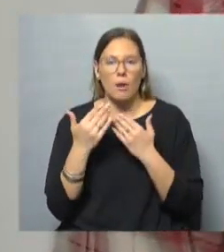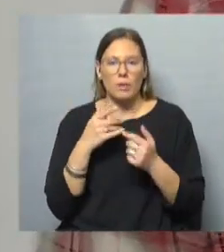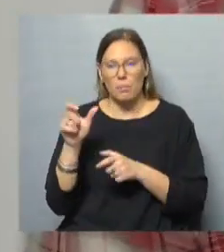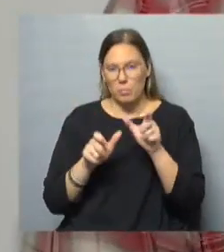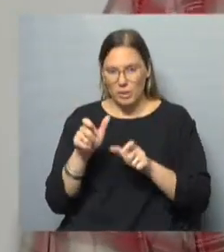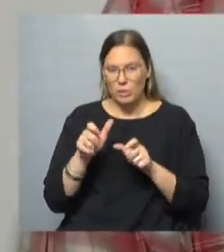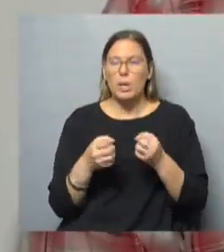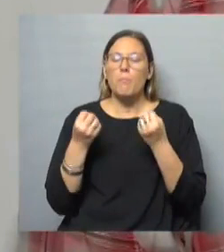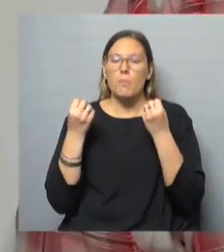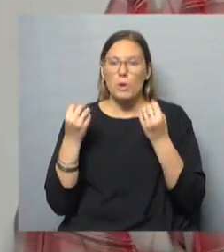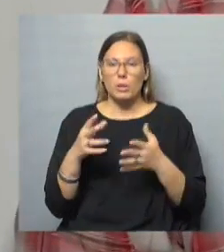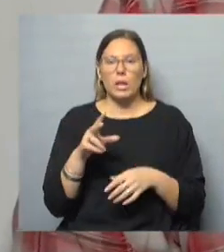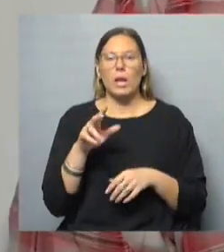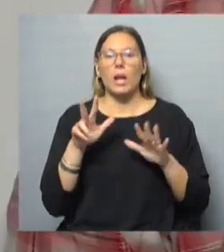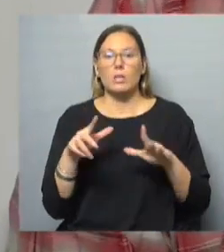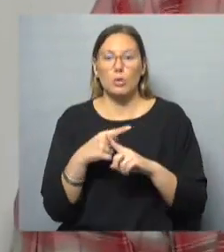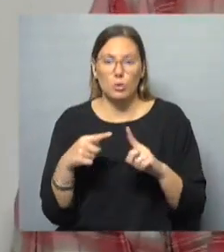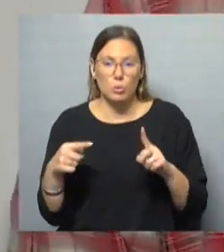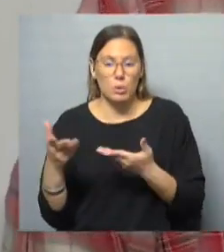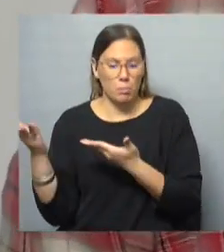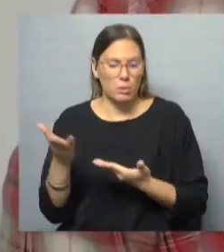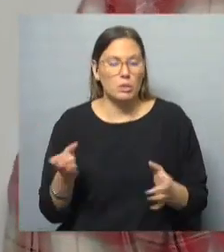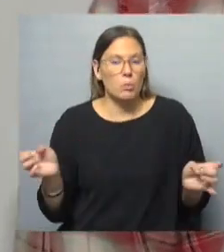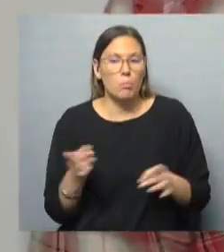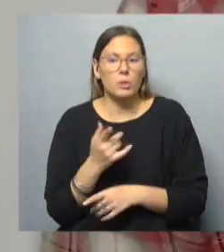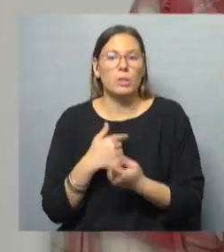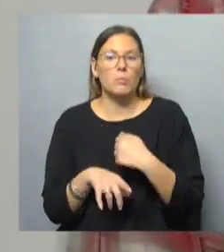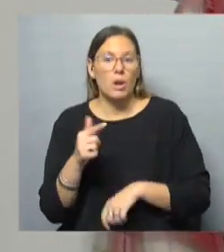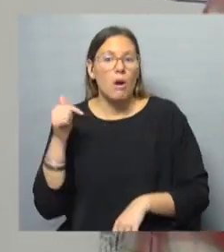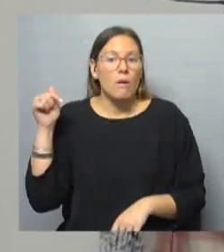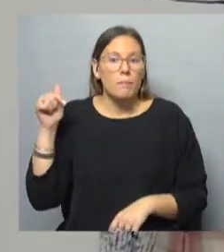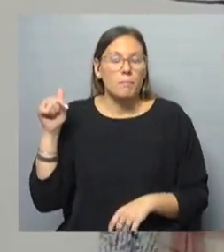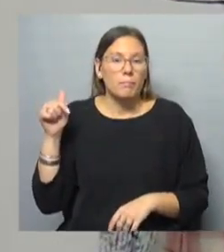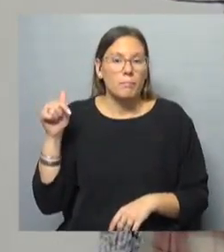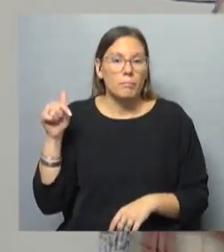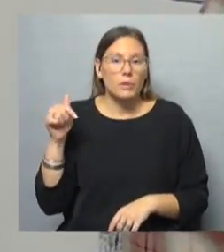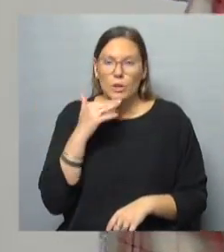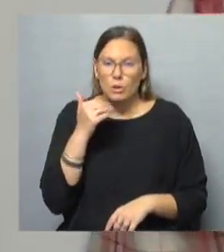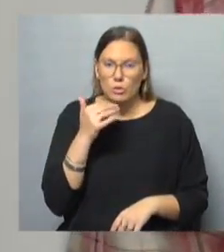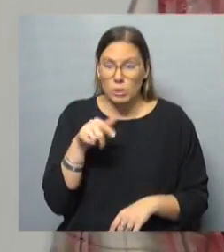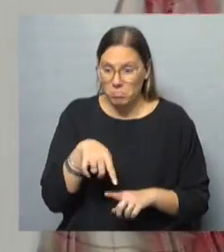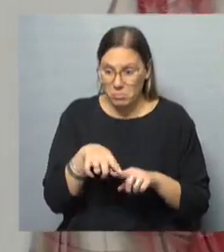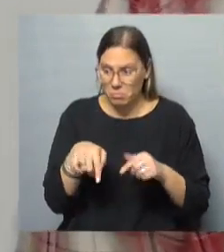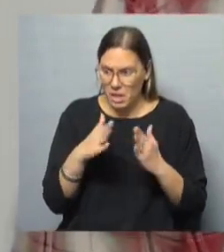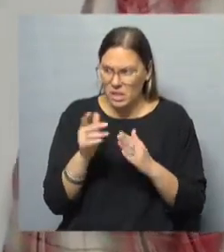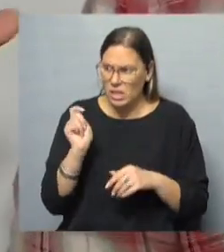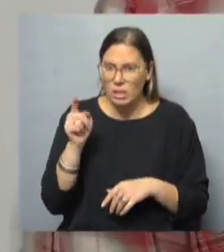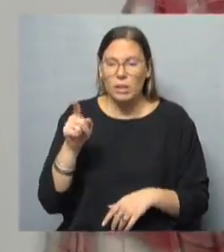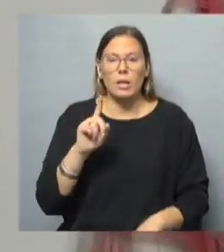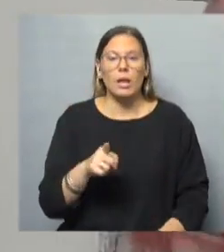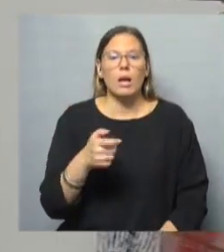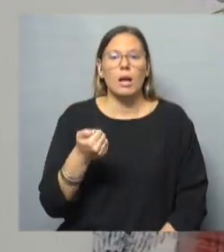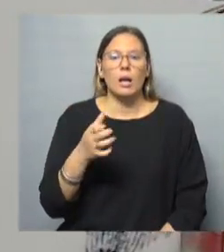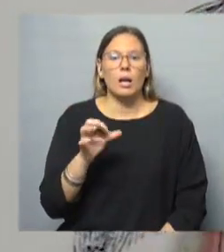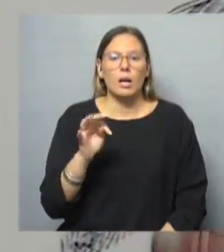invitados de por qué, a las 20:30, así que la invitación está hecha, pero me vine no sé de quién es la casa, es tu casa, ¿no? Sí. Gastón